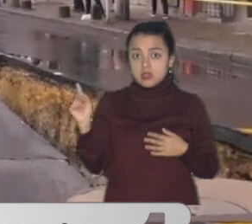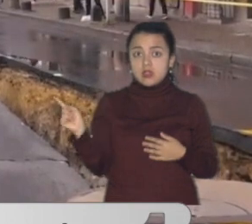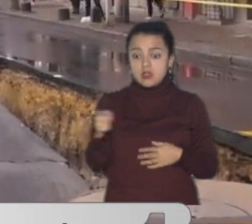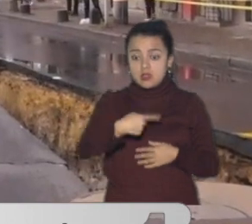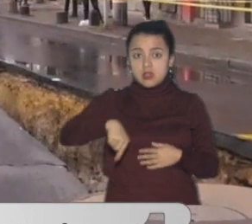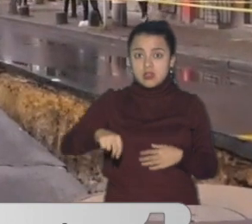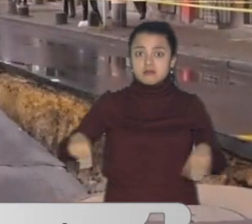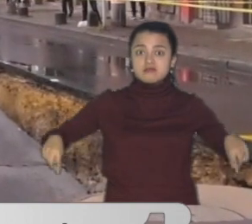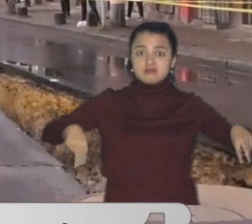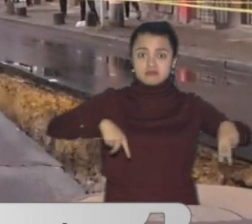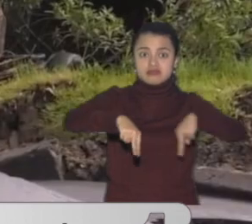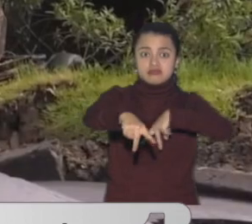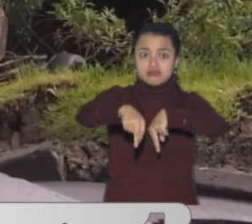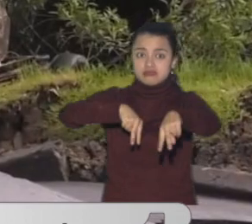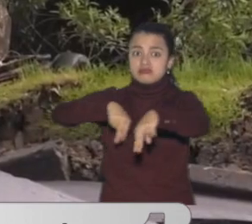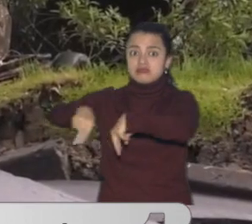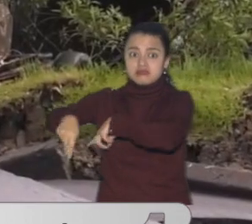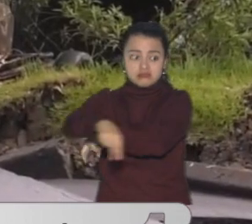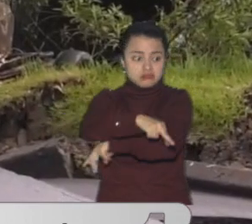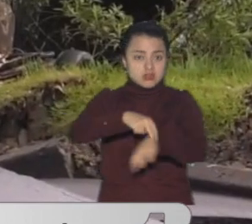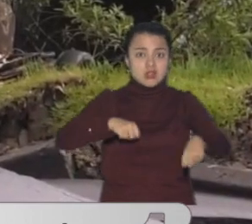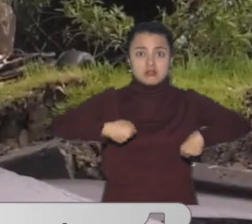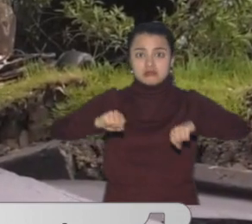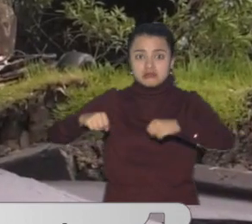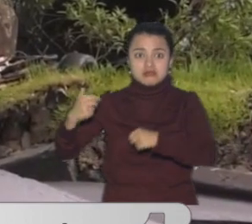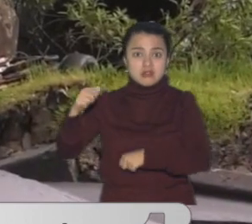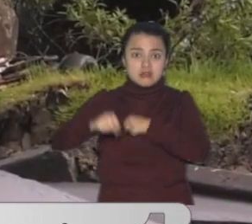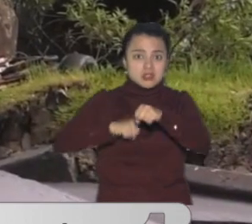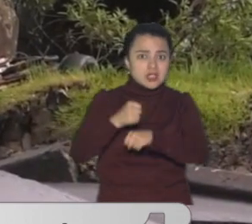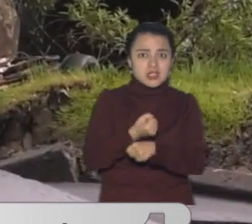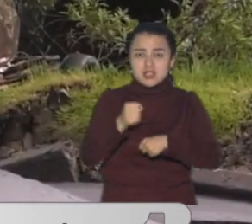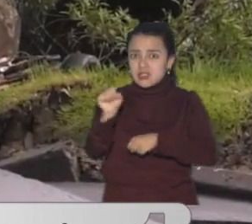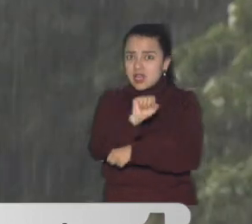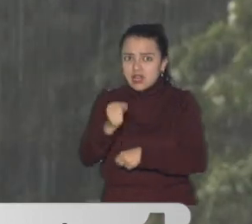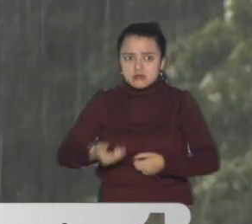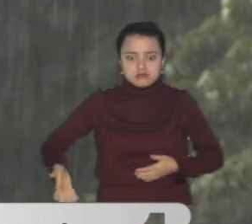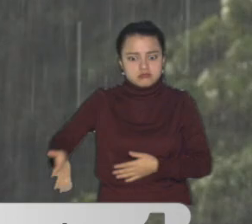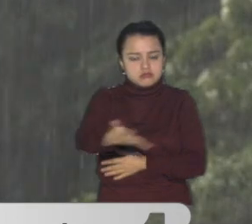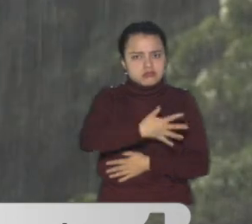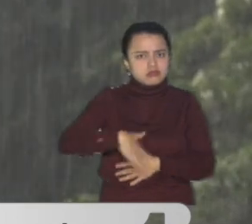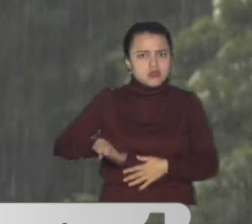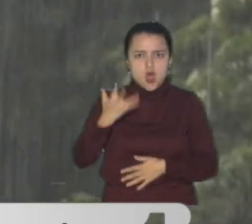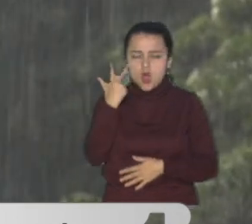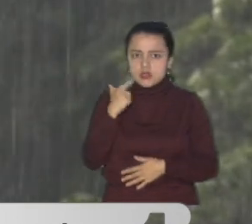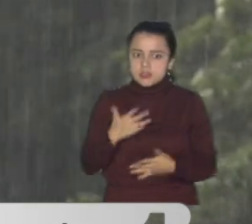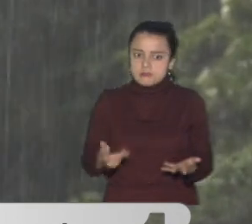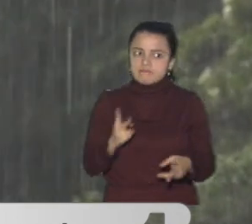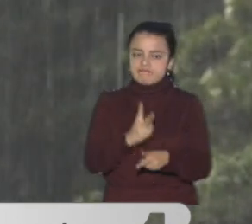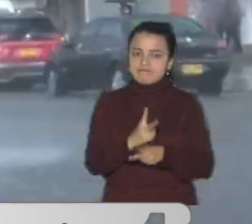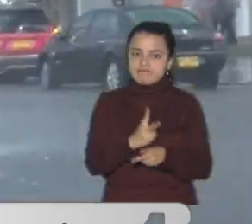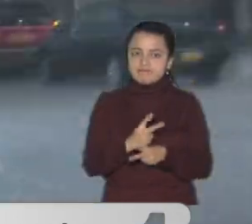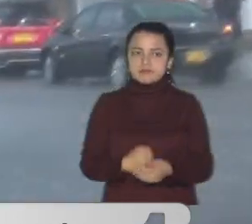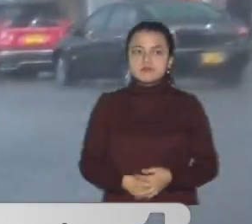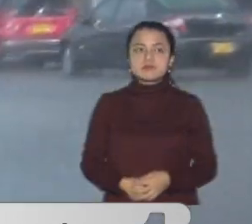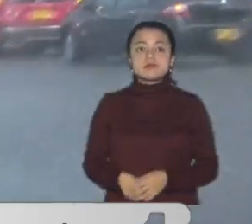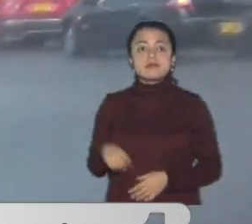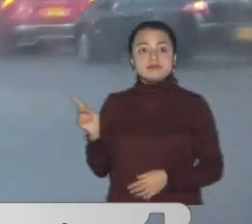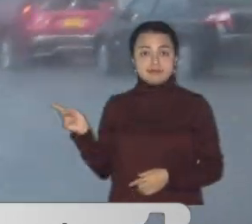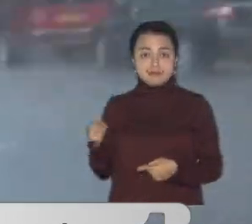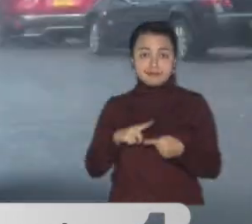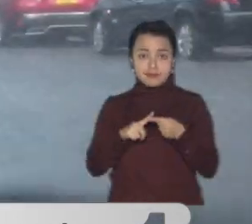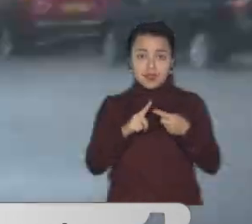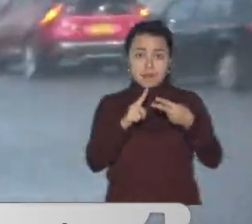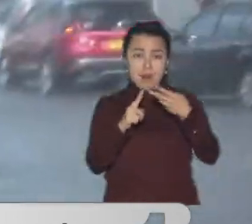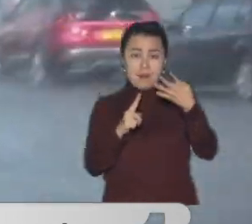sector. El IDU realiza estudios de la vía para determinar las acciones por tomar. Entre tanto, otras emergencias se han atendido en la ciudad por